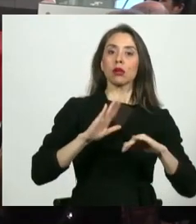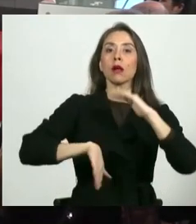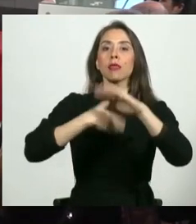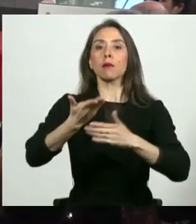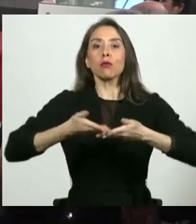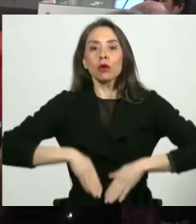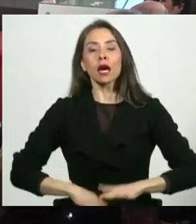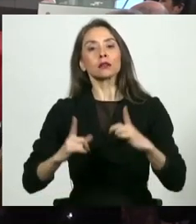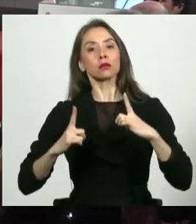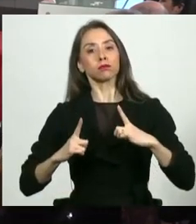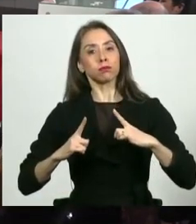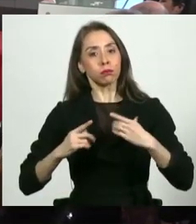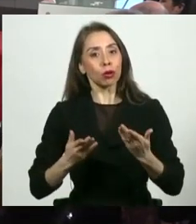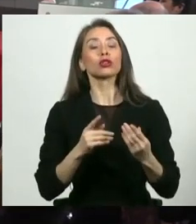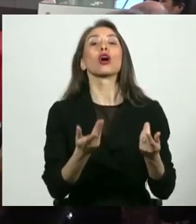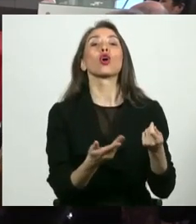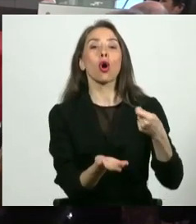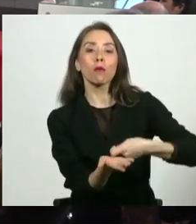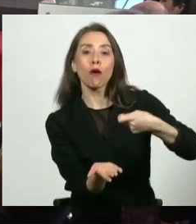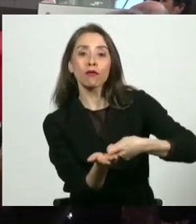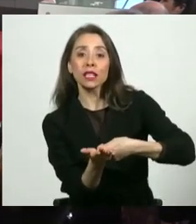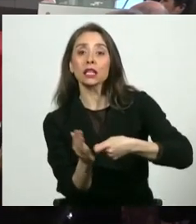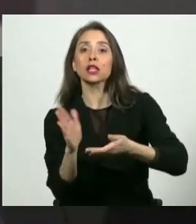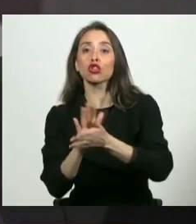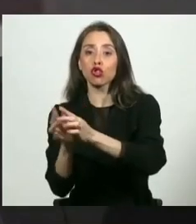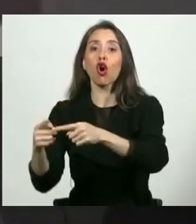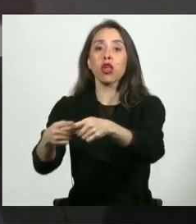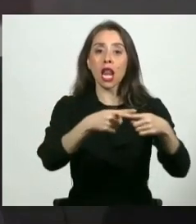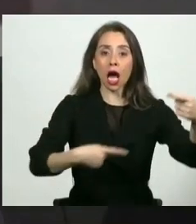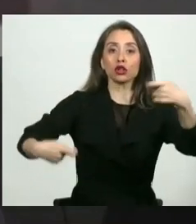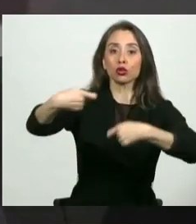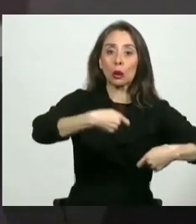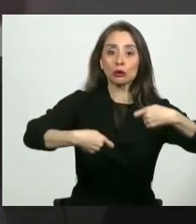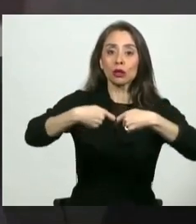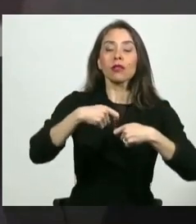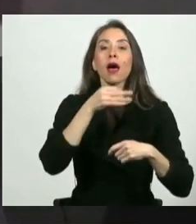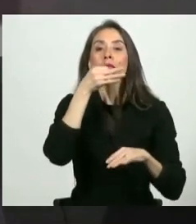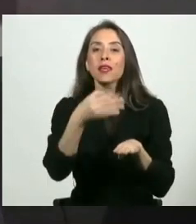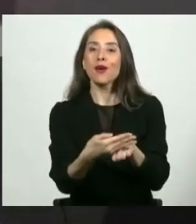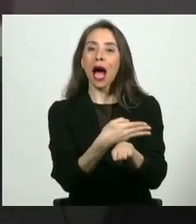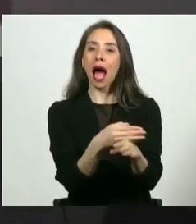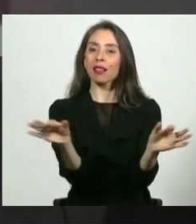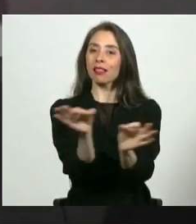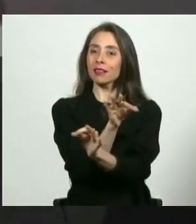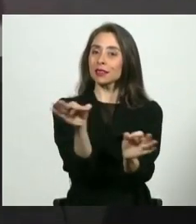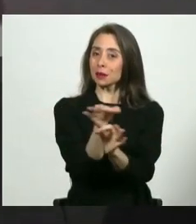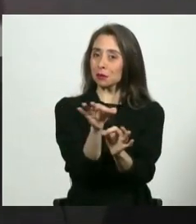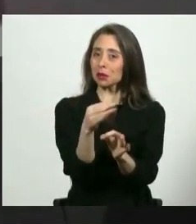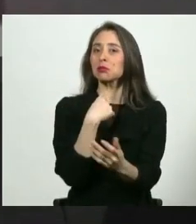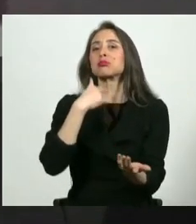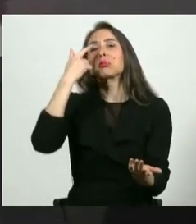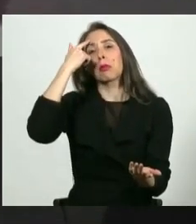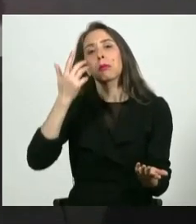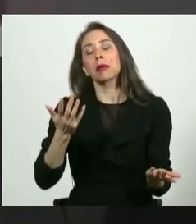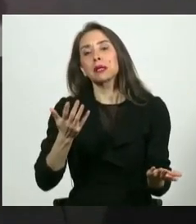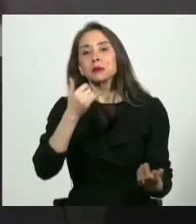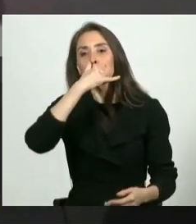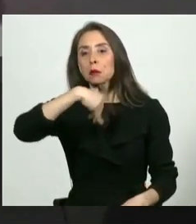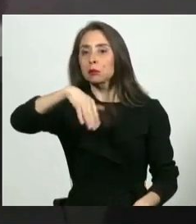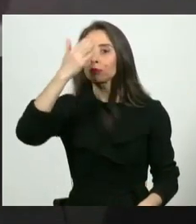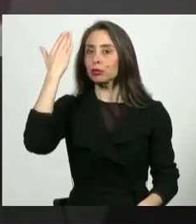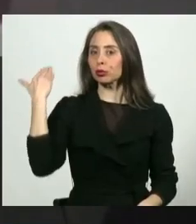¿Y cómo? Financiado, sostenido por toda la sociedad. Y hago todo este preámbulo porque creo que de hace un tiempo a